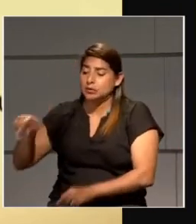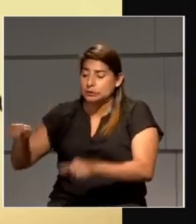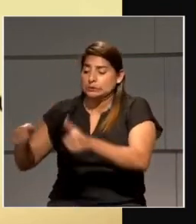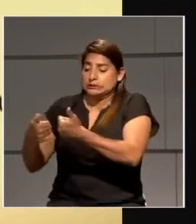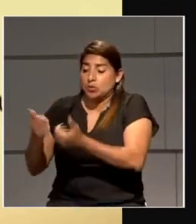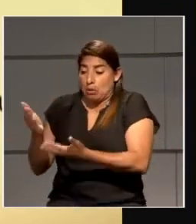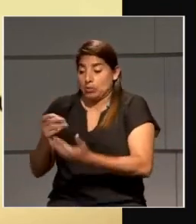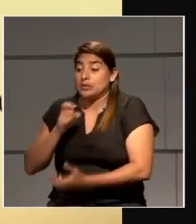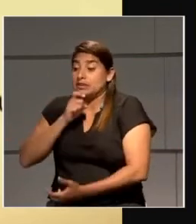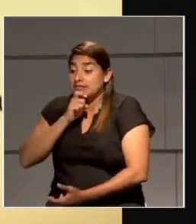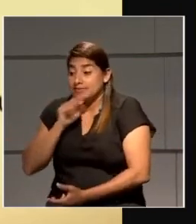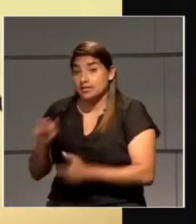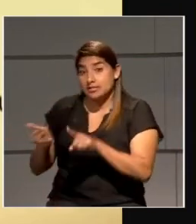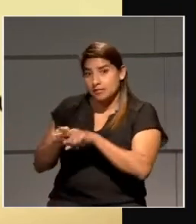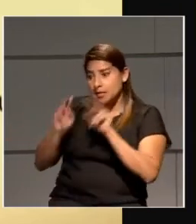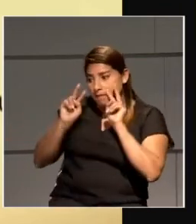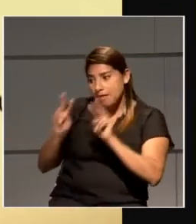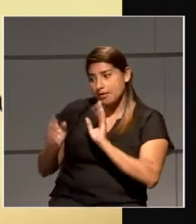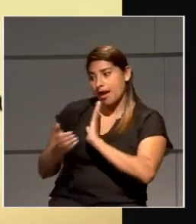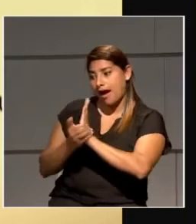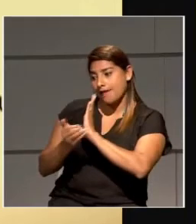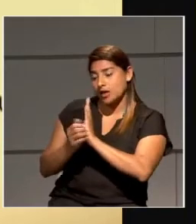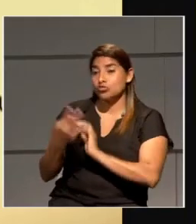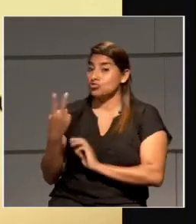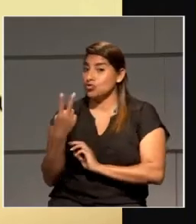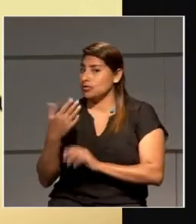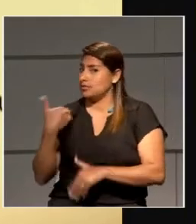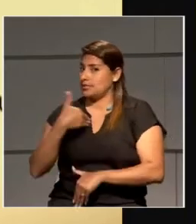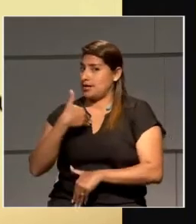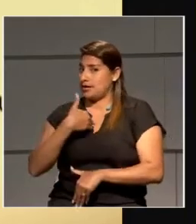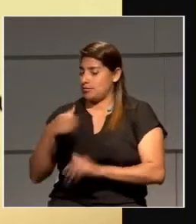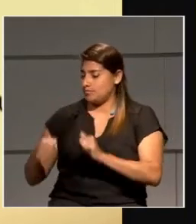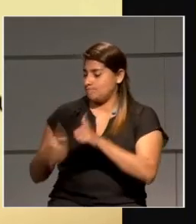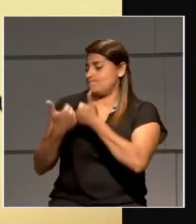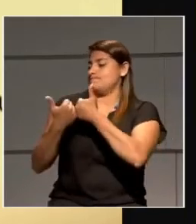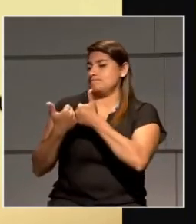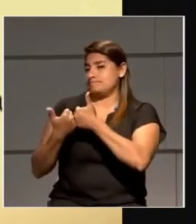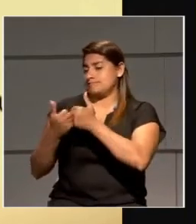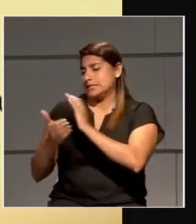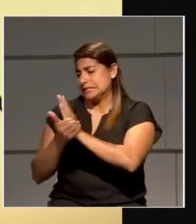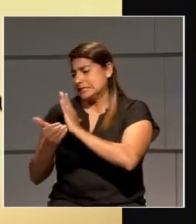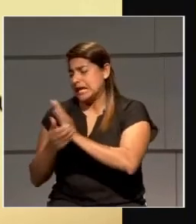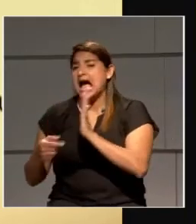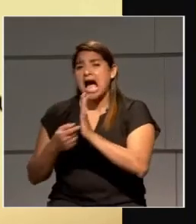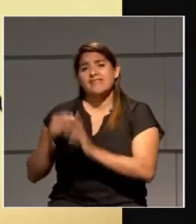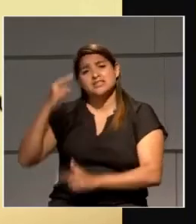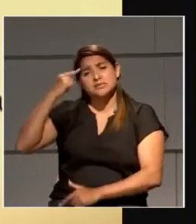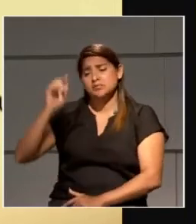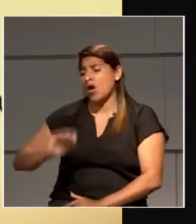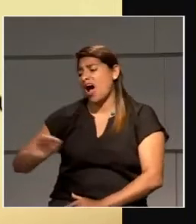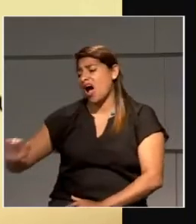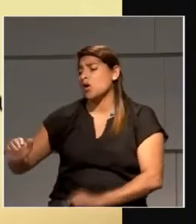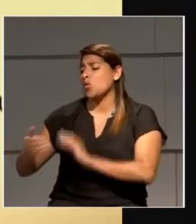sus cualidades, porque todas y todos tenemos retos y cualidades, pero a veces queremos que las niñas solo y los niños